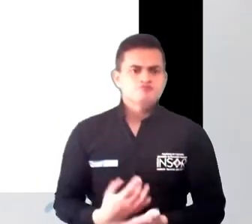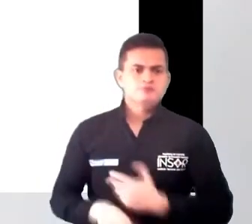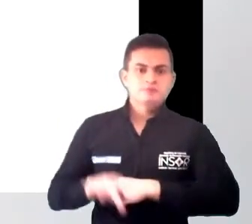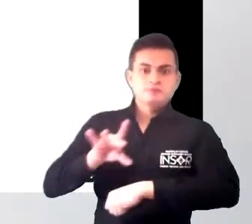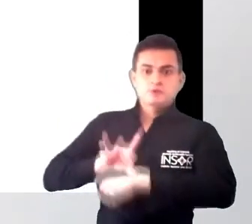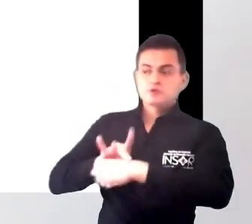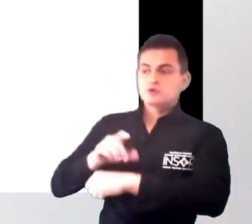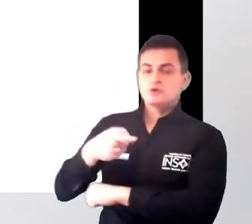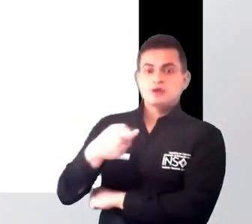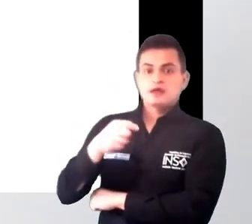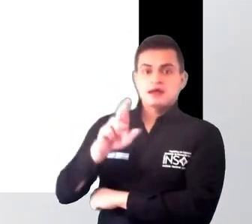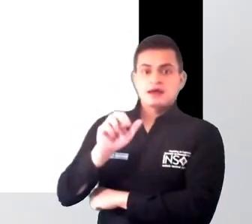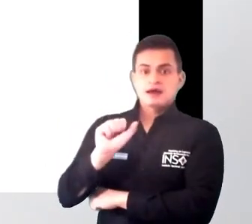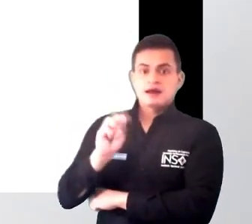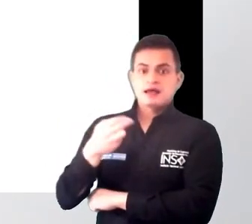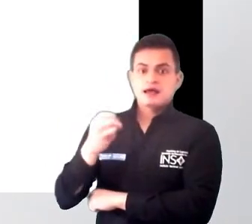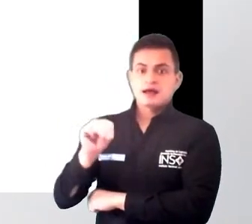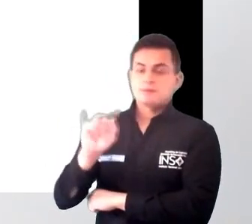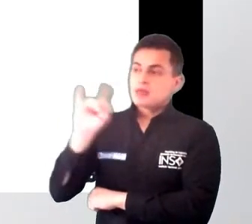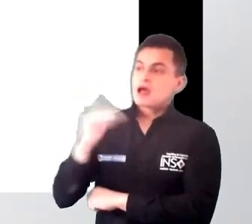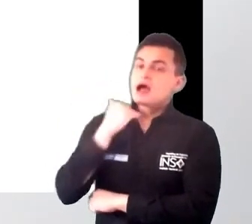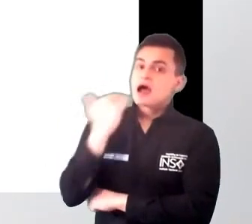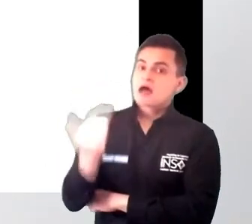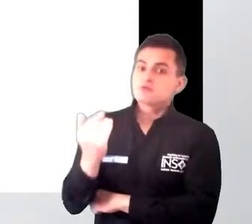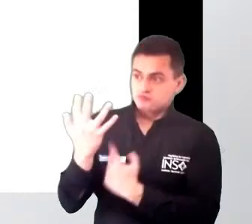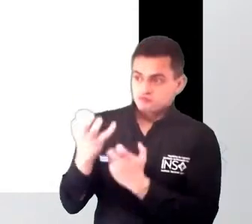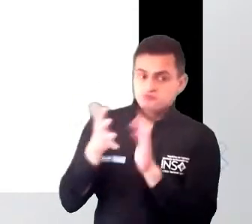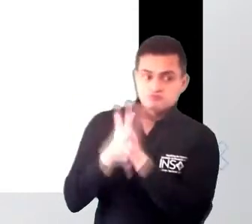usted quiere hacer un comentario sobre esta primera nube.